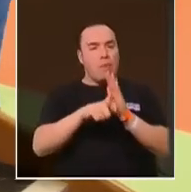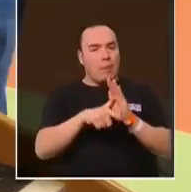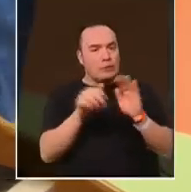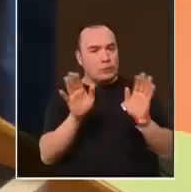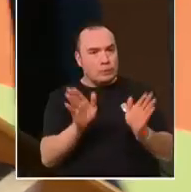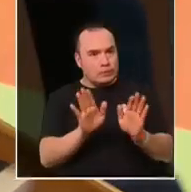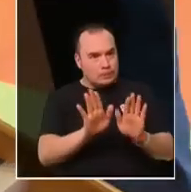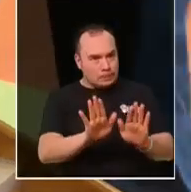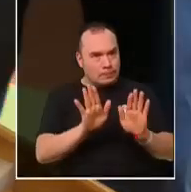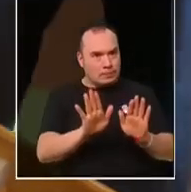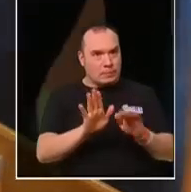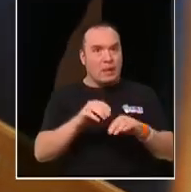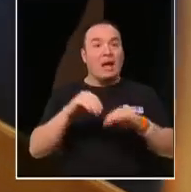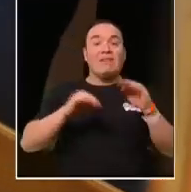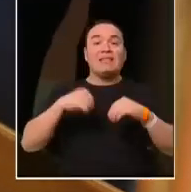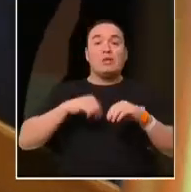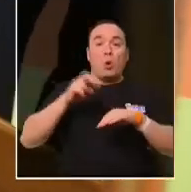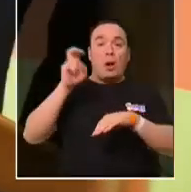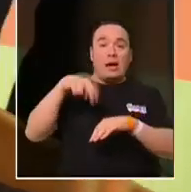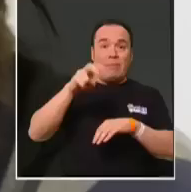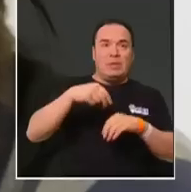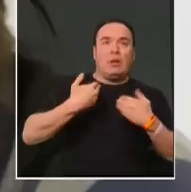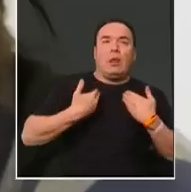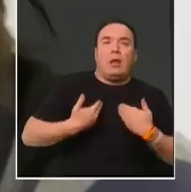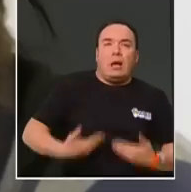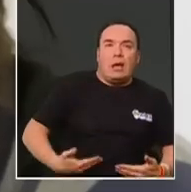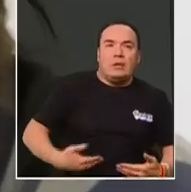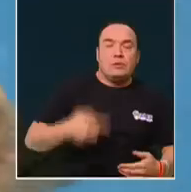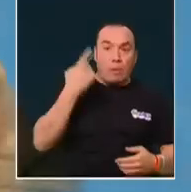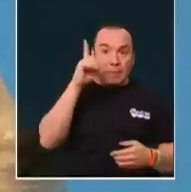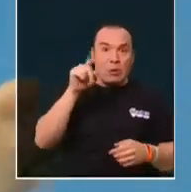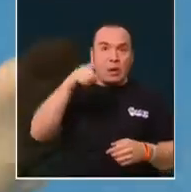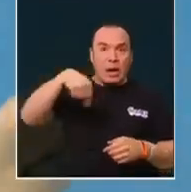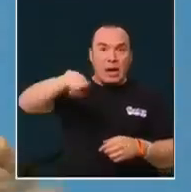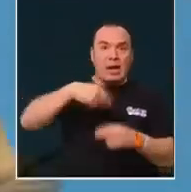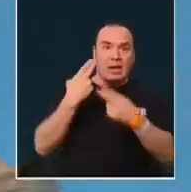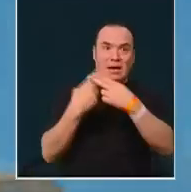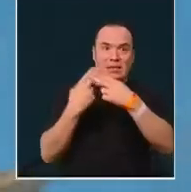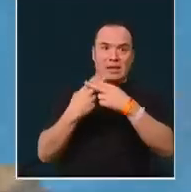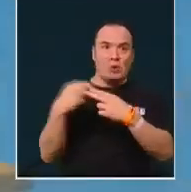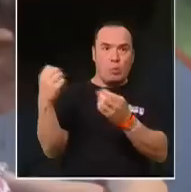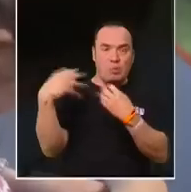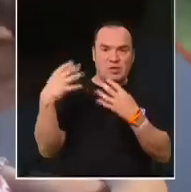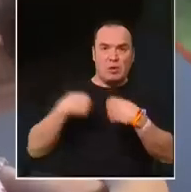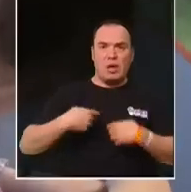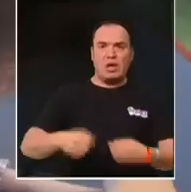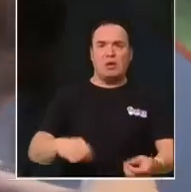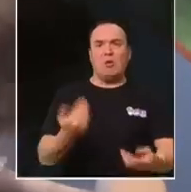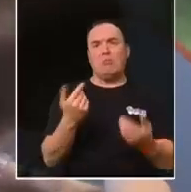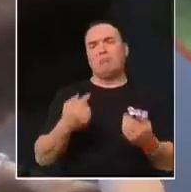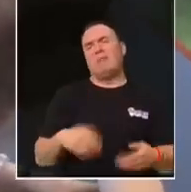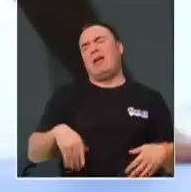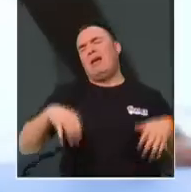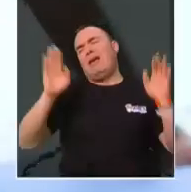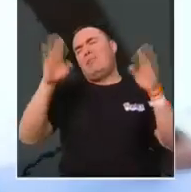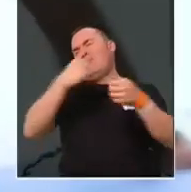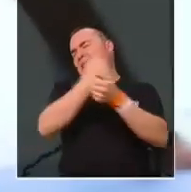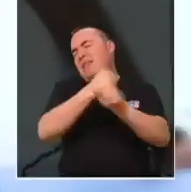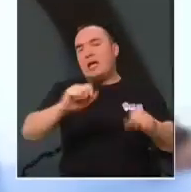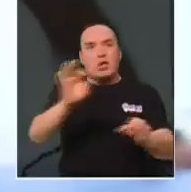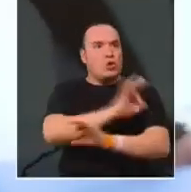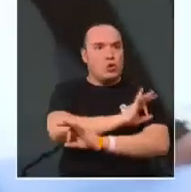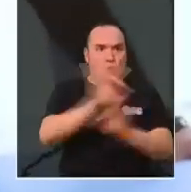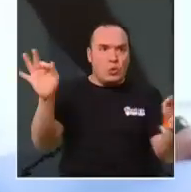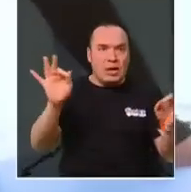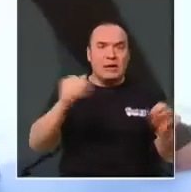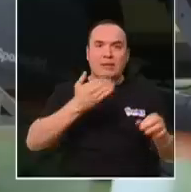Despacio. Caminar a veces me canso, pero la Teletón me enseñó a no rendirme nunca, porque yo antes me rendía y cada